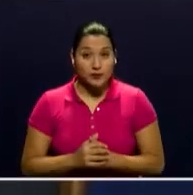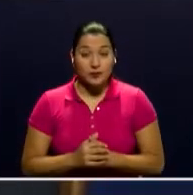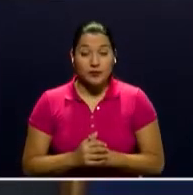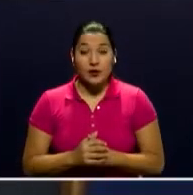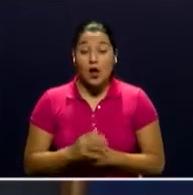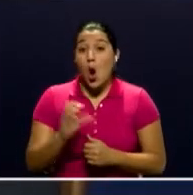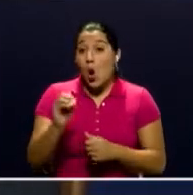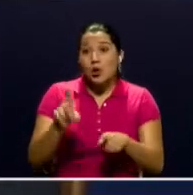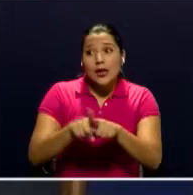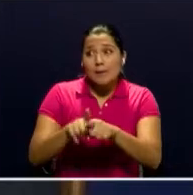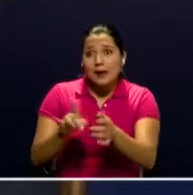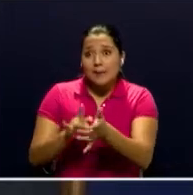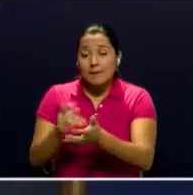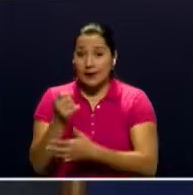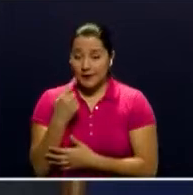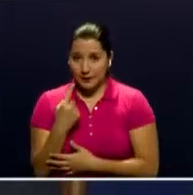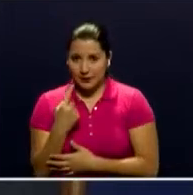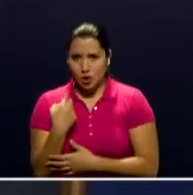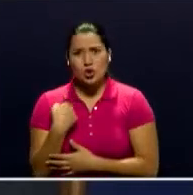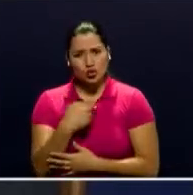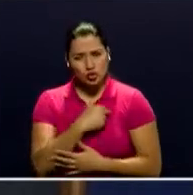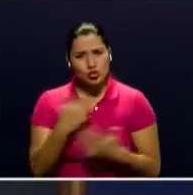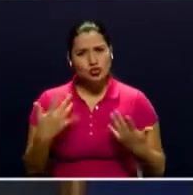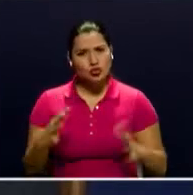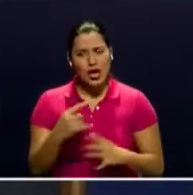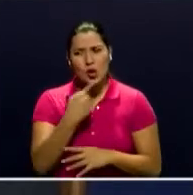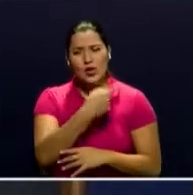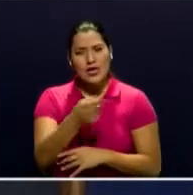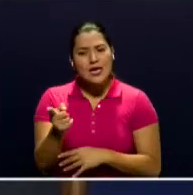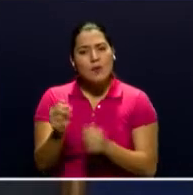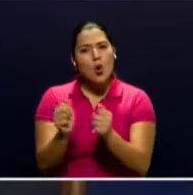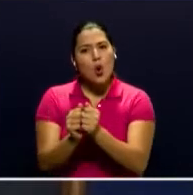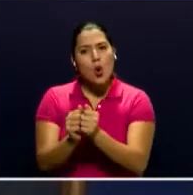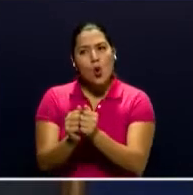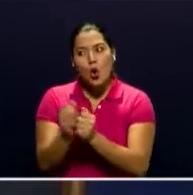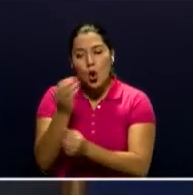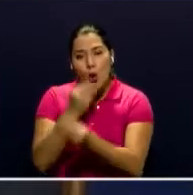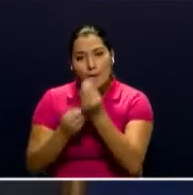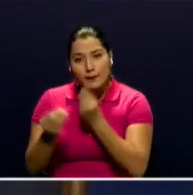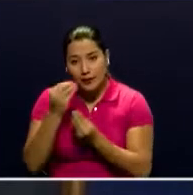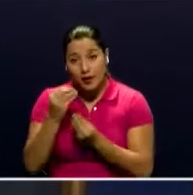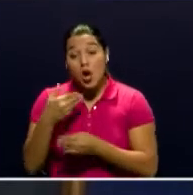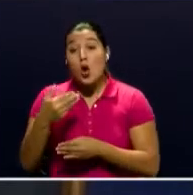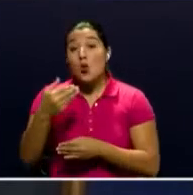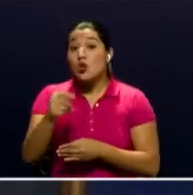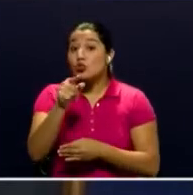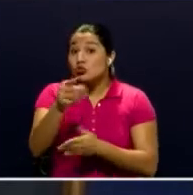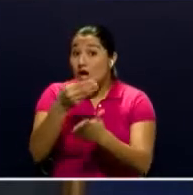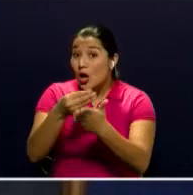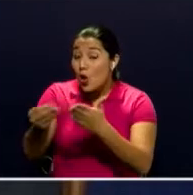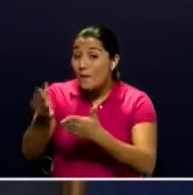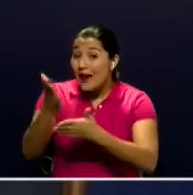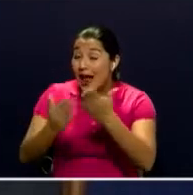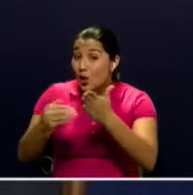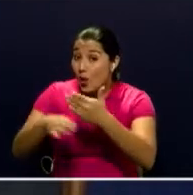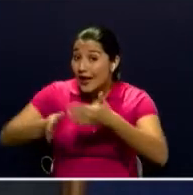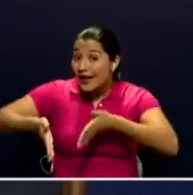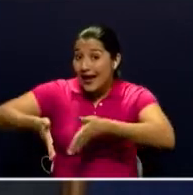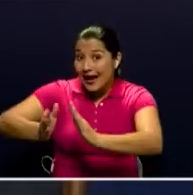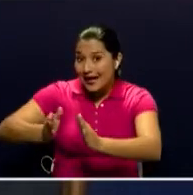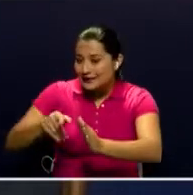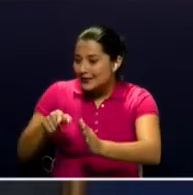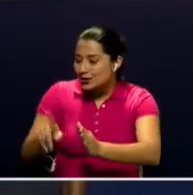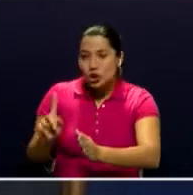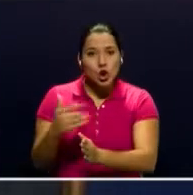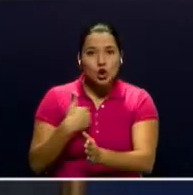sino también con medicamentos. Lo hemos dicho con productos incluso alimenticios. O sea, cuando usted compra algo en la calle que no tiene